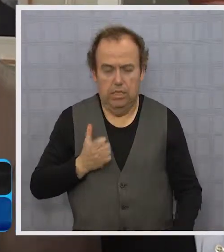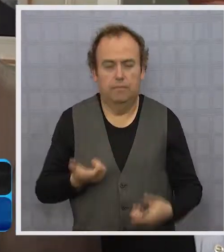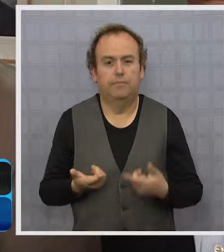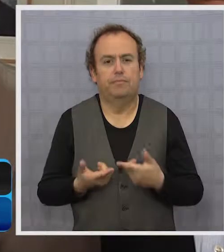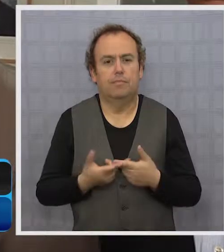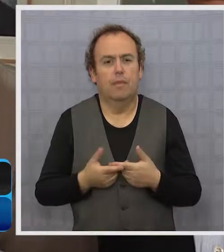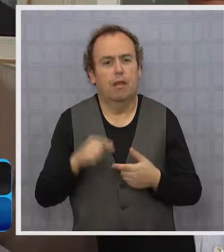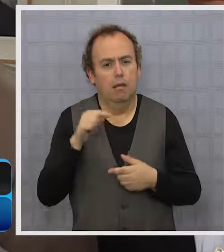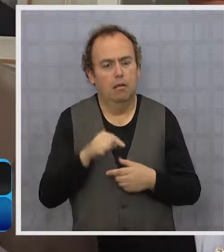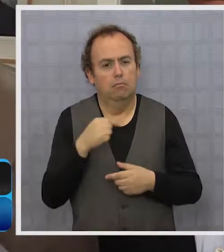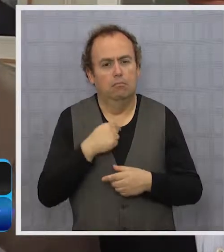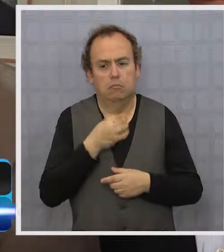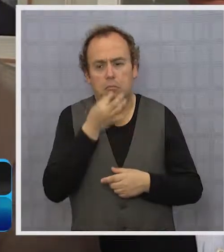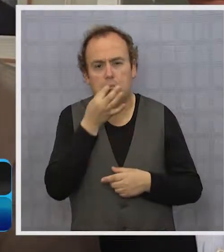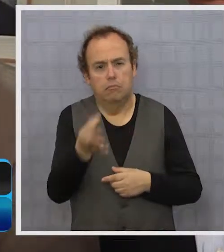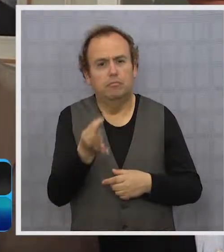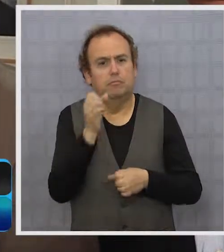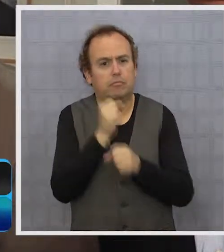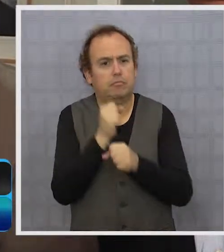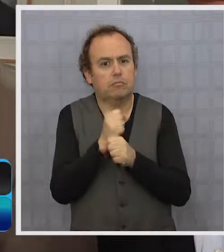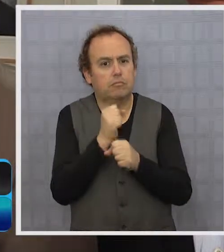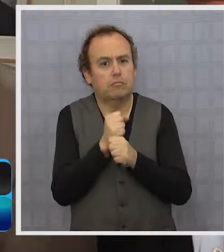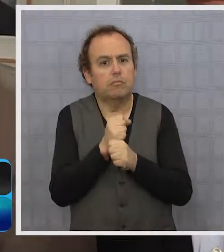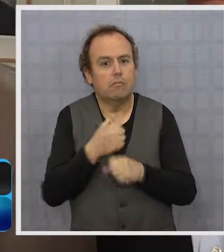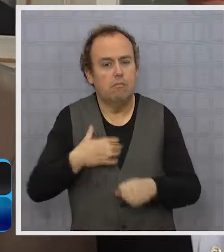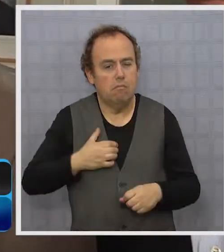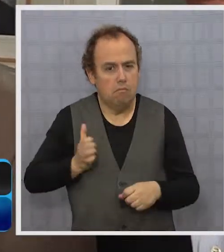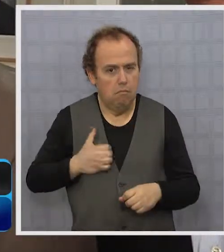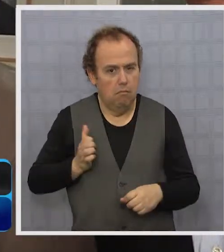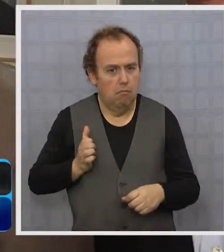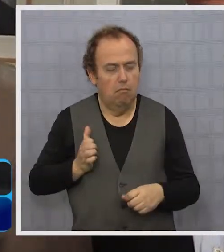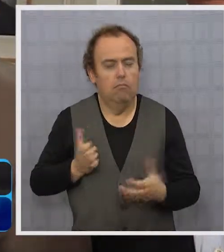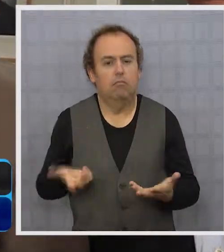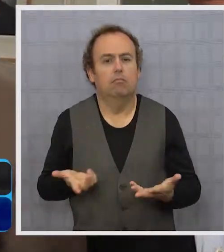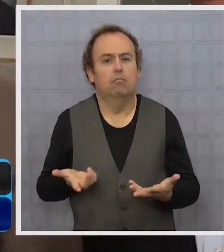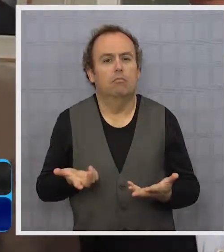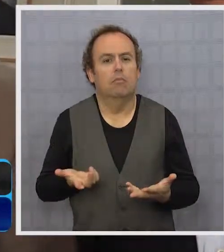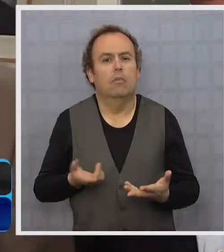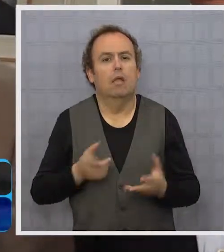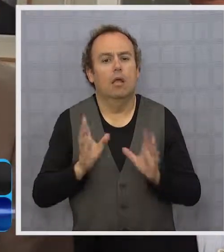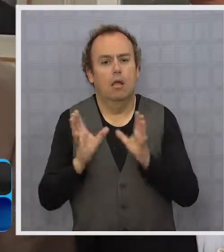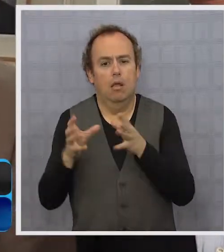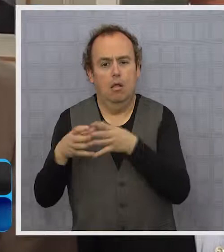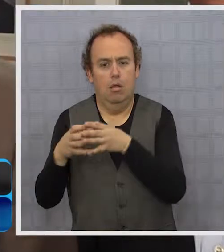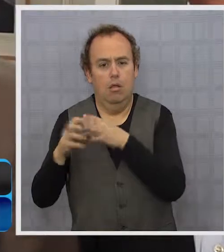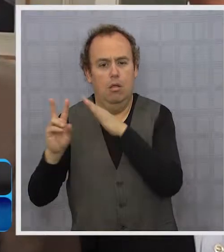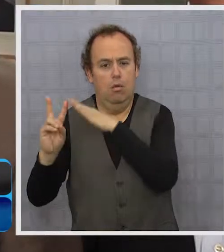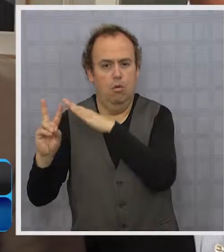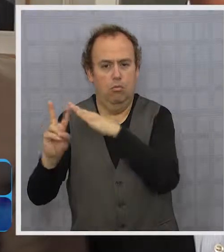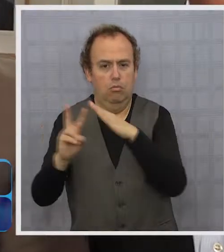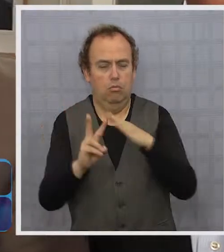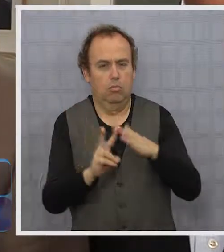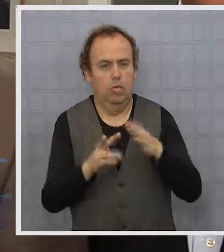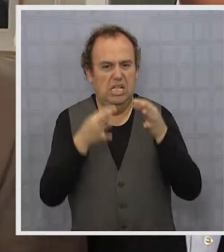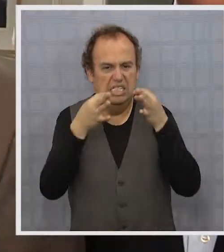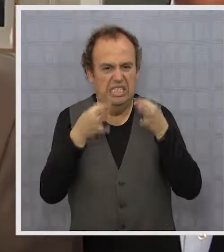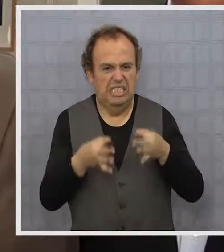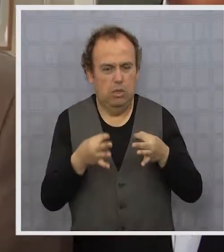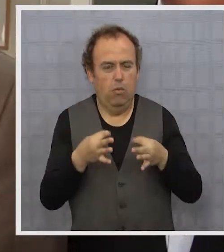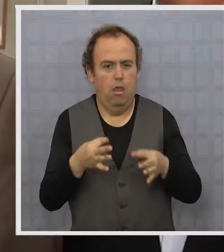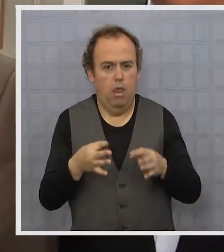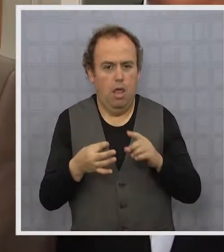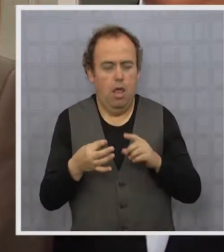particularmente reconozco la labor que desarrolló la policía investigación de chile y la agrupación de juntas de vecinos para la seguridad ciudadana